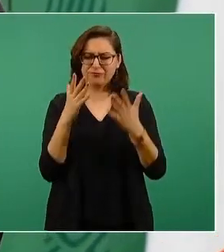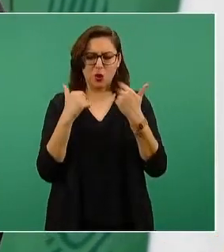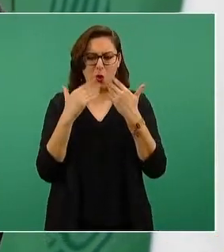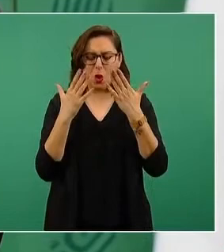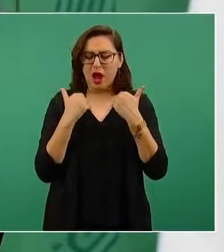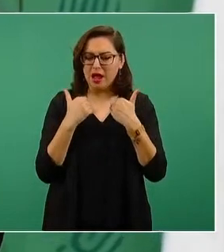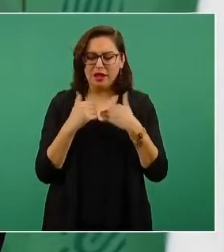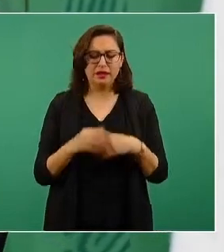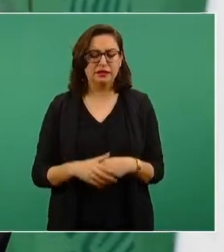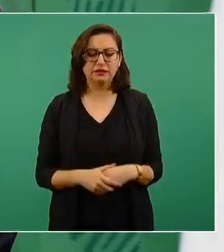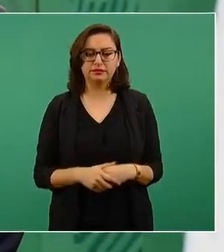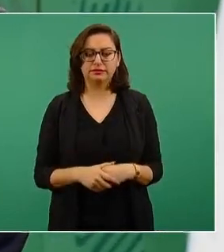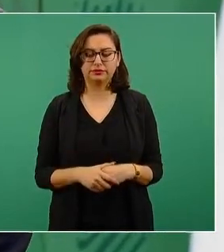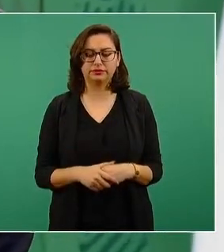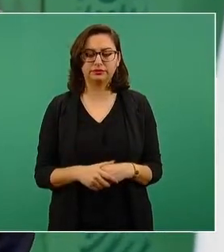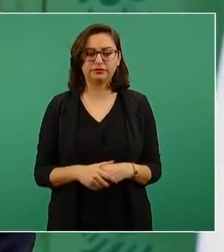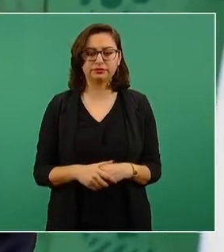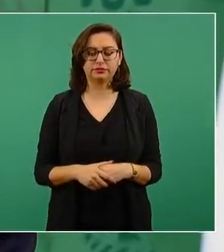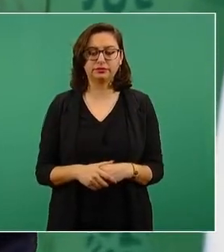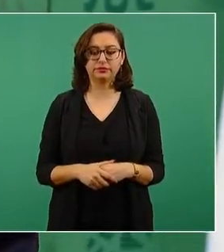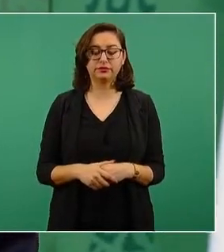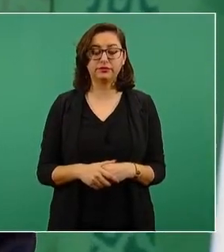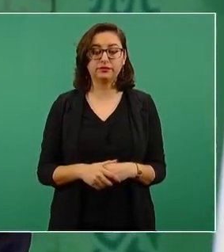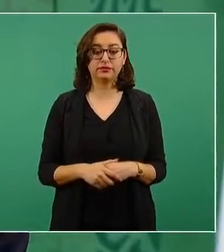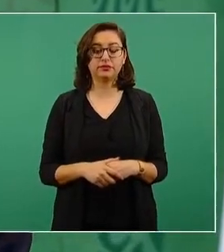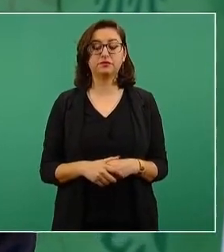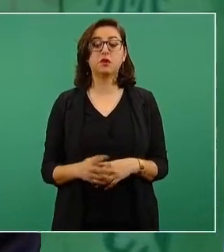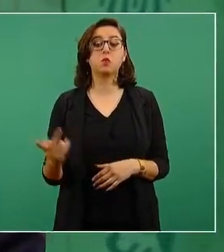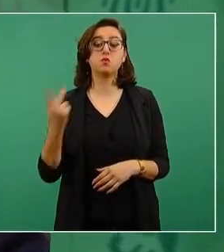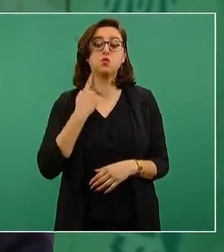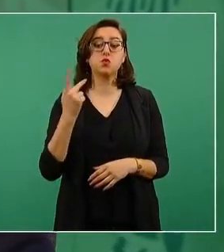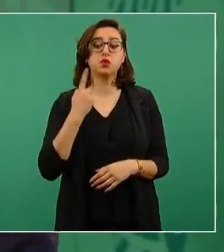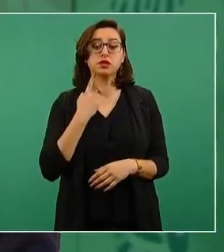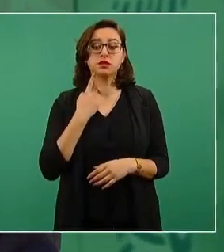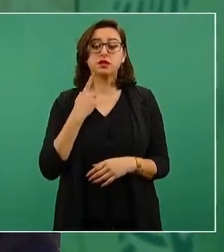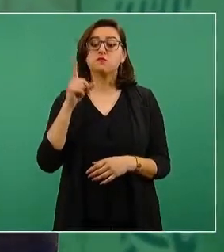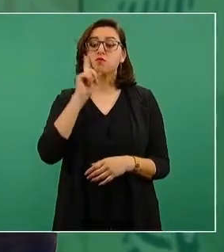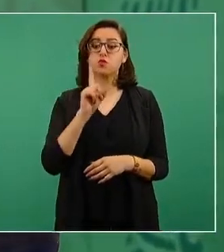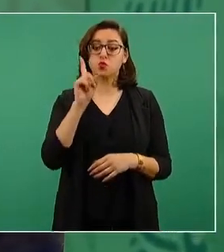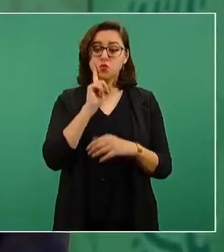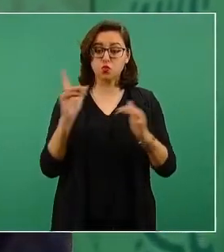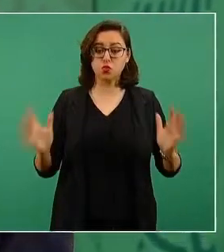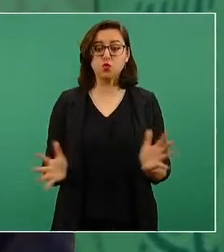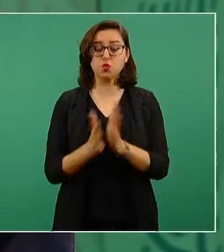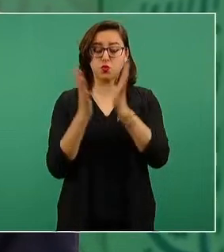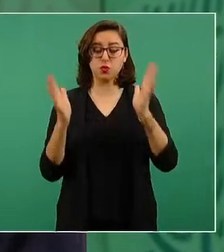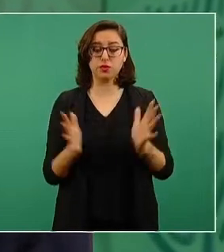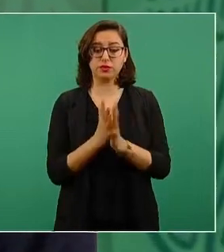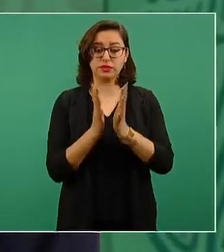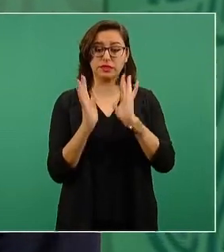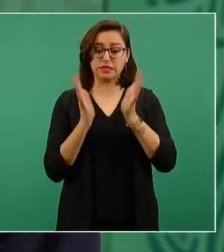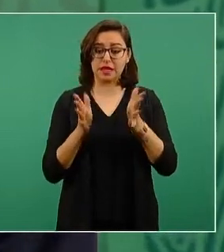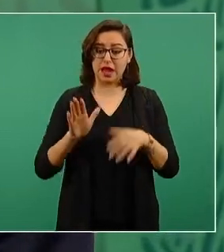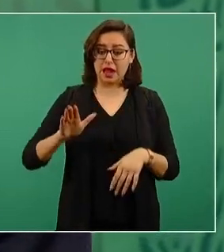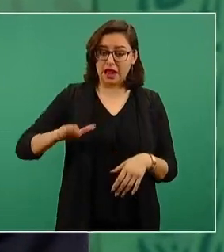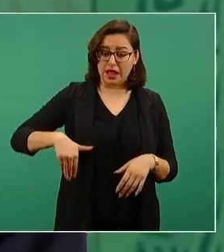En el terreno de la participación política de las mujeres, como aquí se ha dicho,